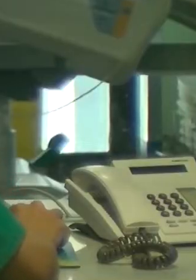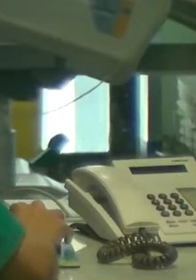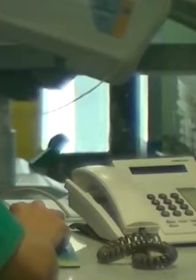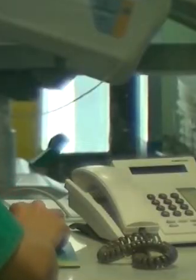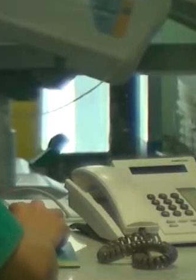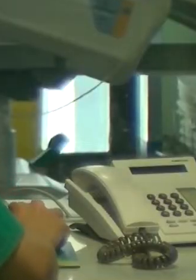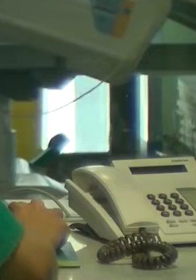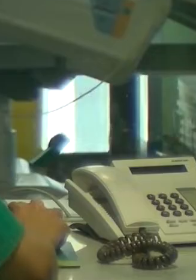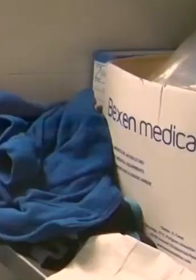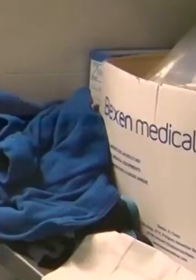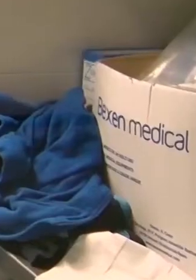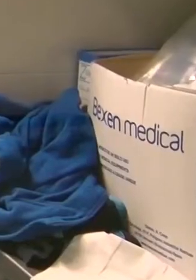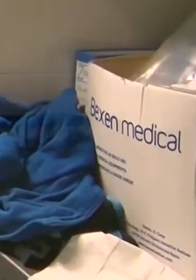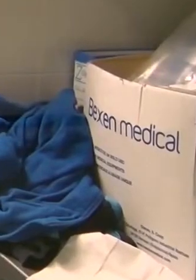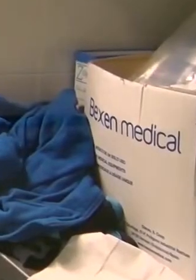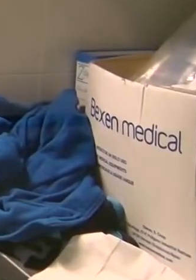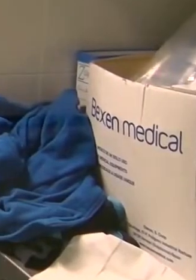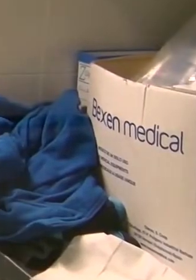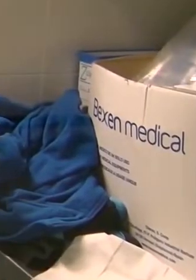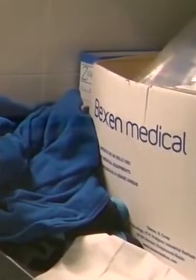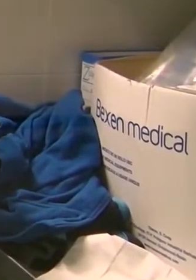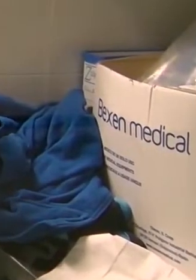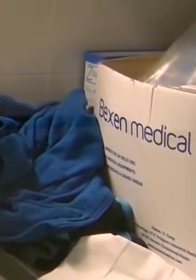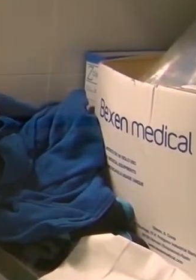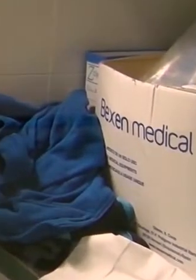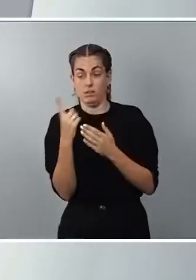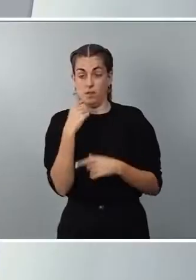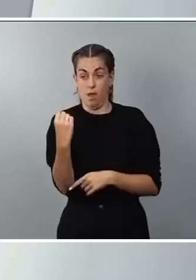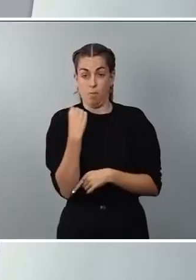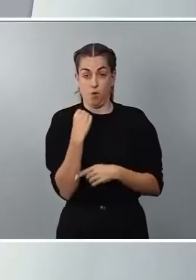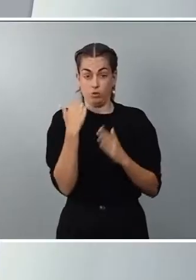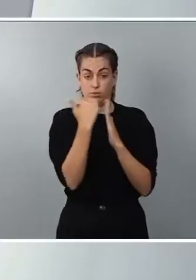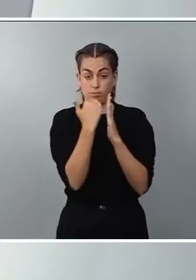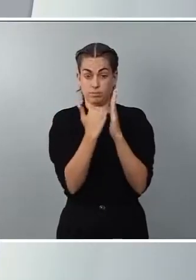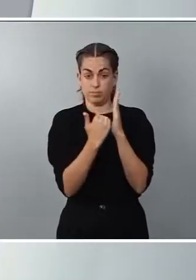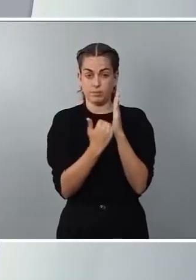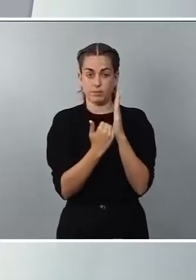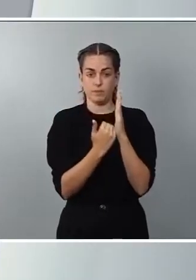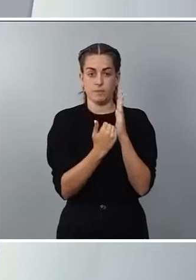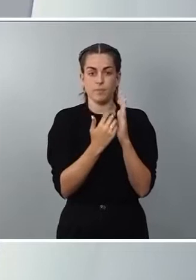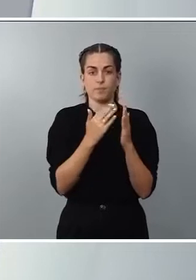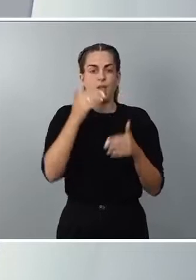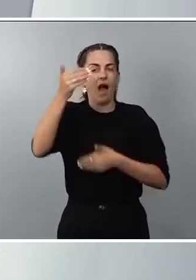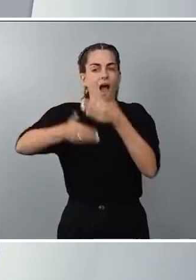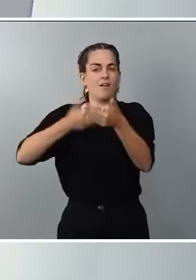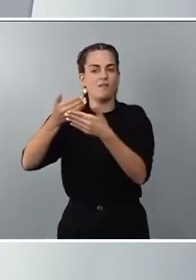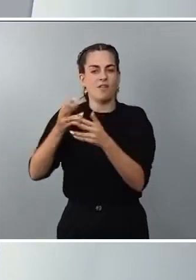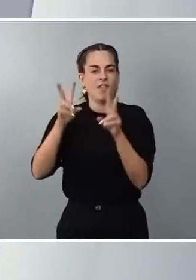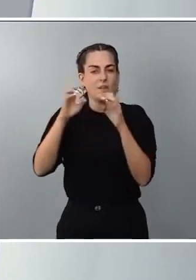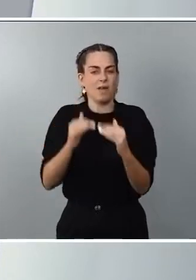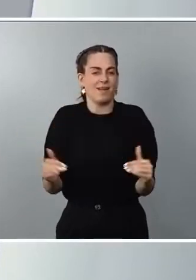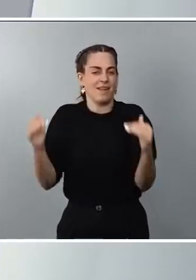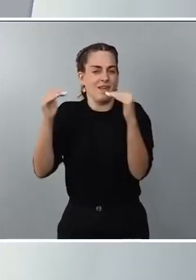para evitar copagos y privatizaciones sanitarias. Avanza en equidad y sobre todo viene a establecer